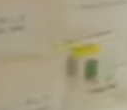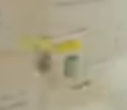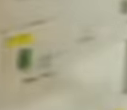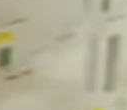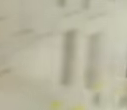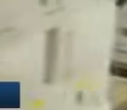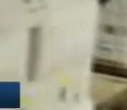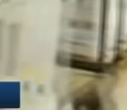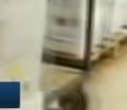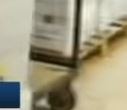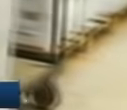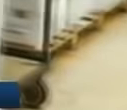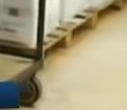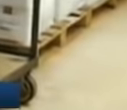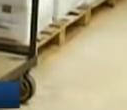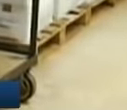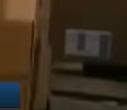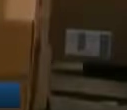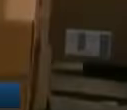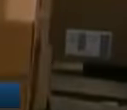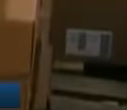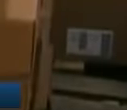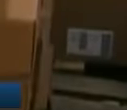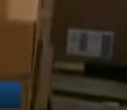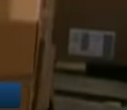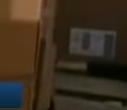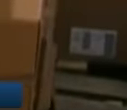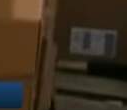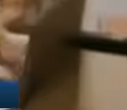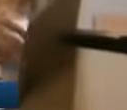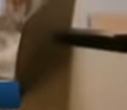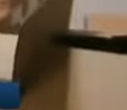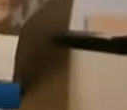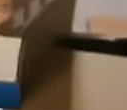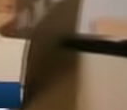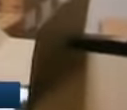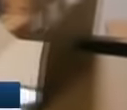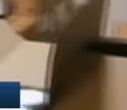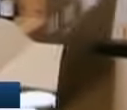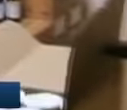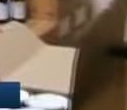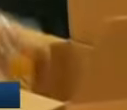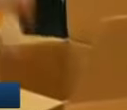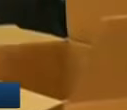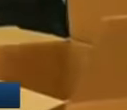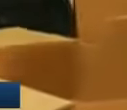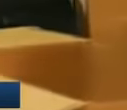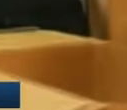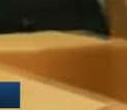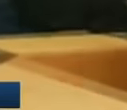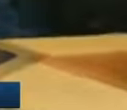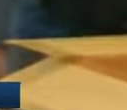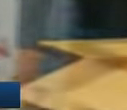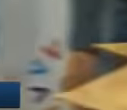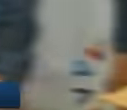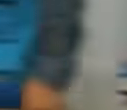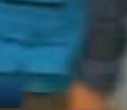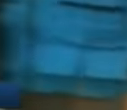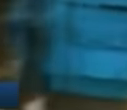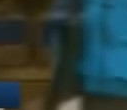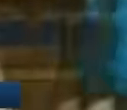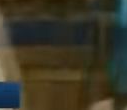Desde marzo, los usuarios de la red de salud pública podrán retirar sus medicinas en farmacias particulares solo con su cédula de identidad. Así lo